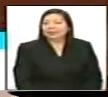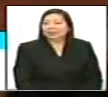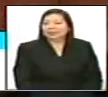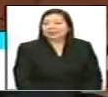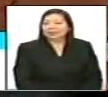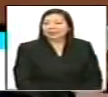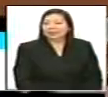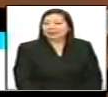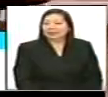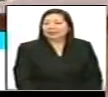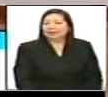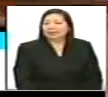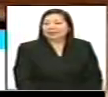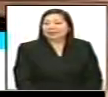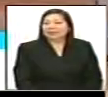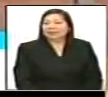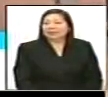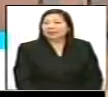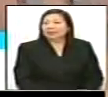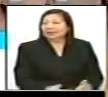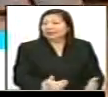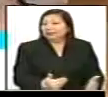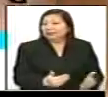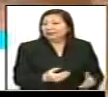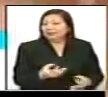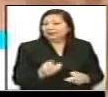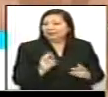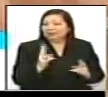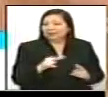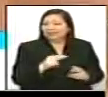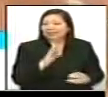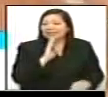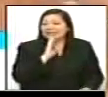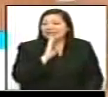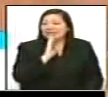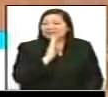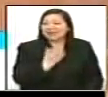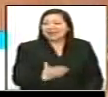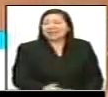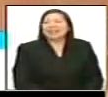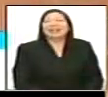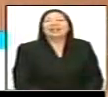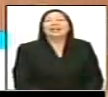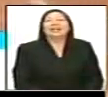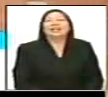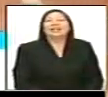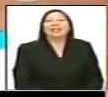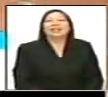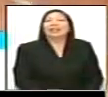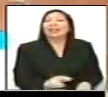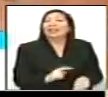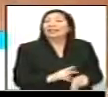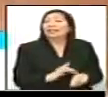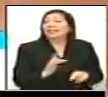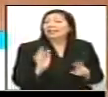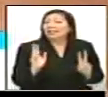Bueno, antes de entrarte en el financiamiento, voy a reaccionar a lo que mencionaba Diana, también para tocar un poco el tema de